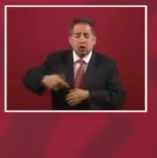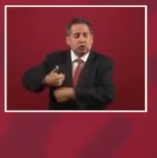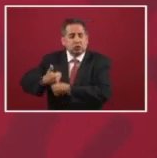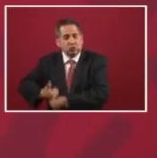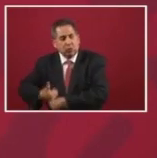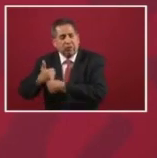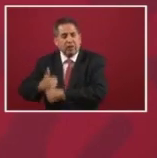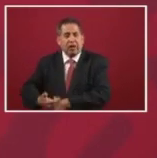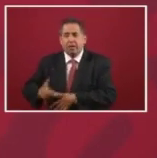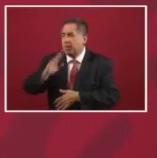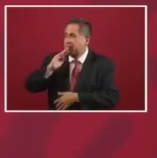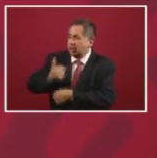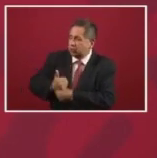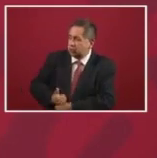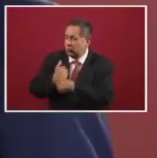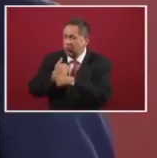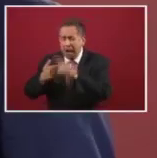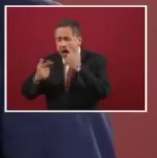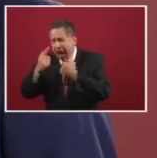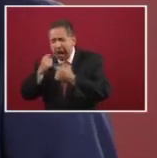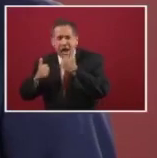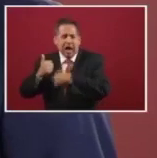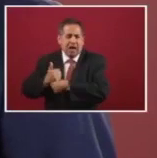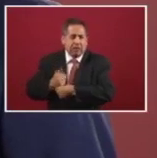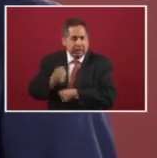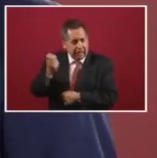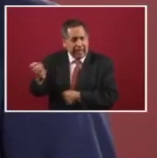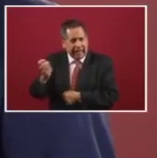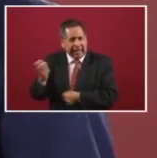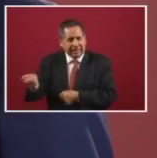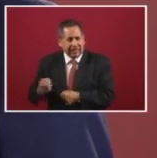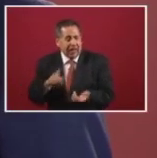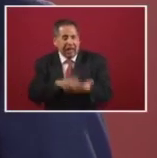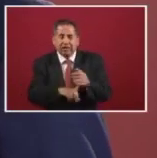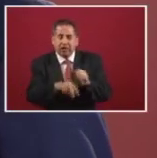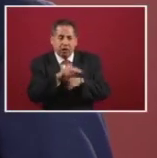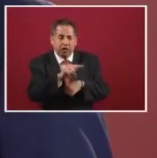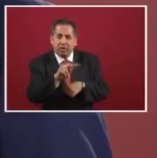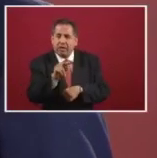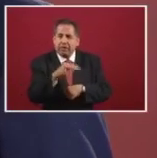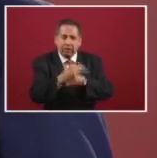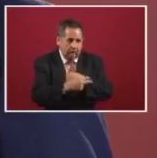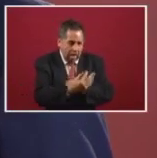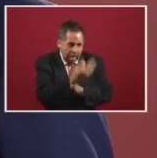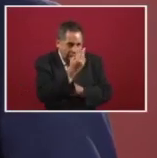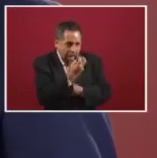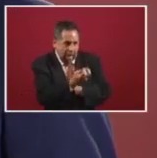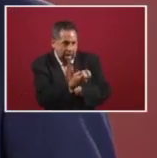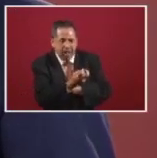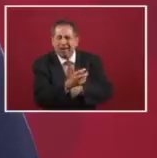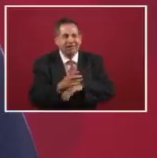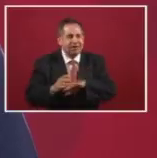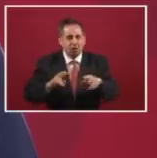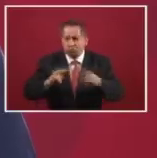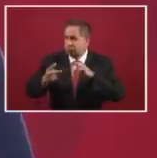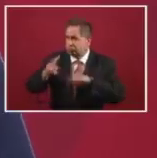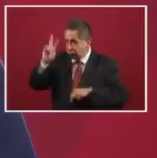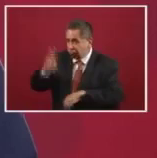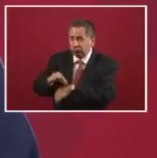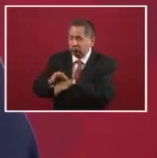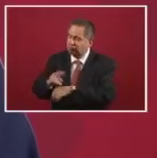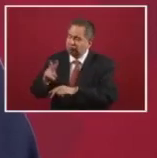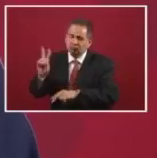lloran. Ese es el otro mundo, la otra realidad.